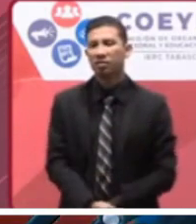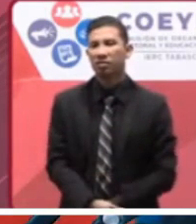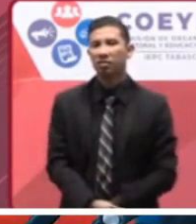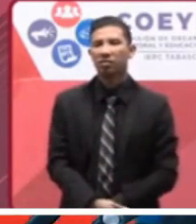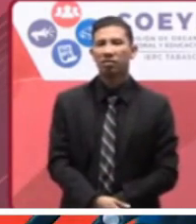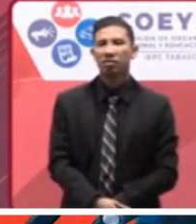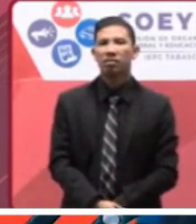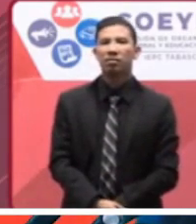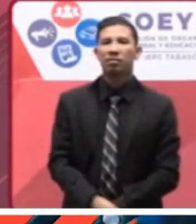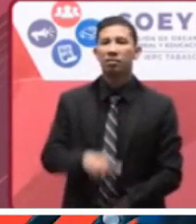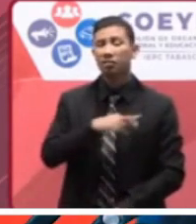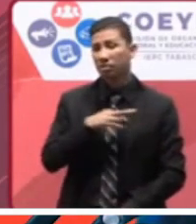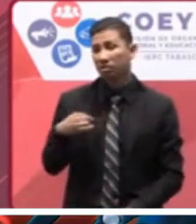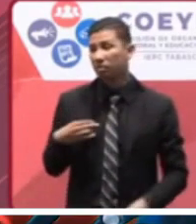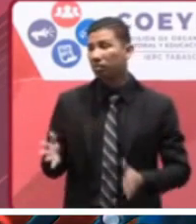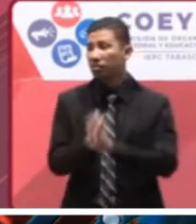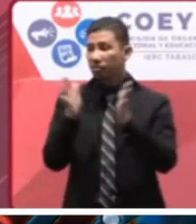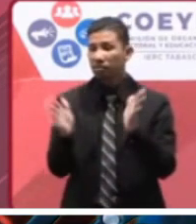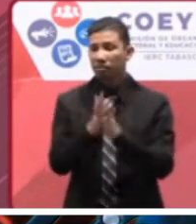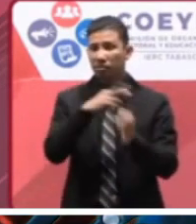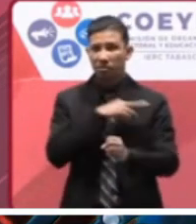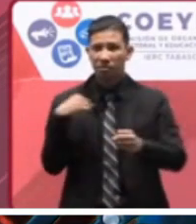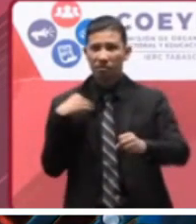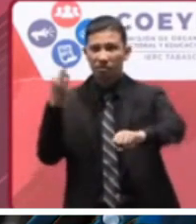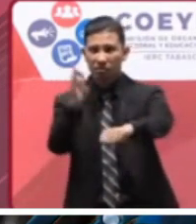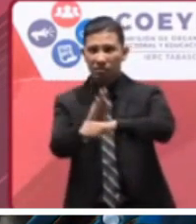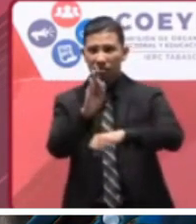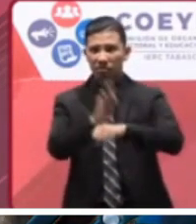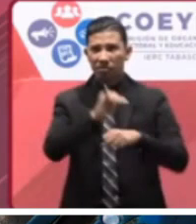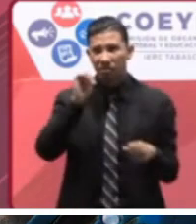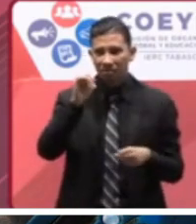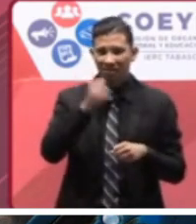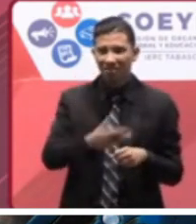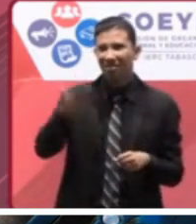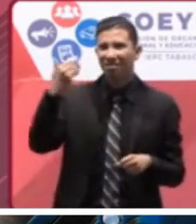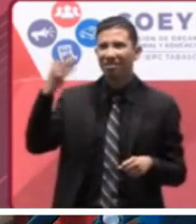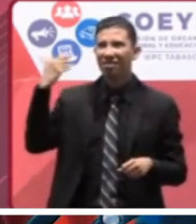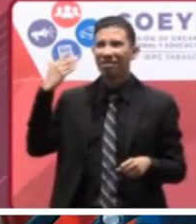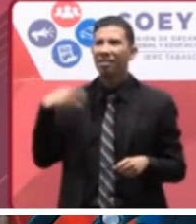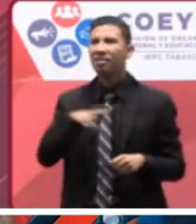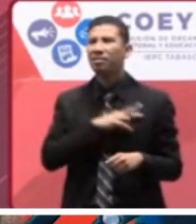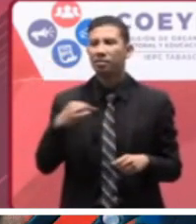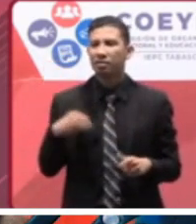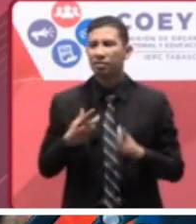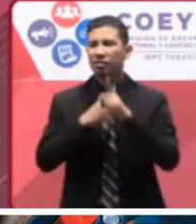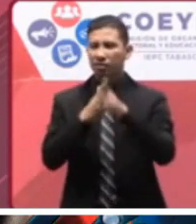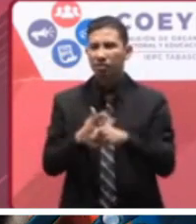Nosotros colaboramos. ¿Somos defensores de la autonomía? Sí, lo fuimos en el pasado, lo somos hoy y lo vamos a seguir siendo en el